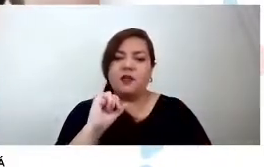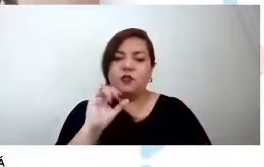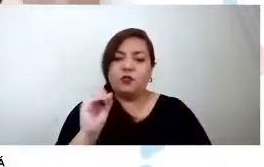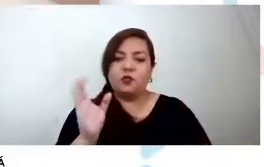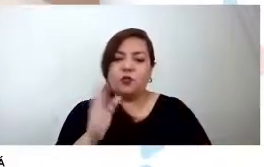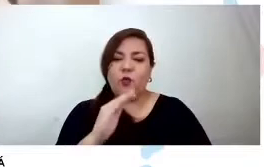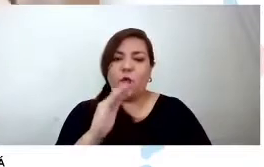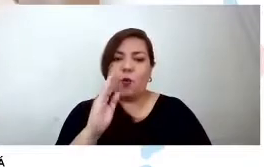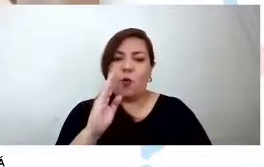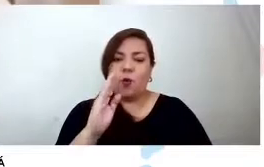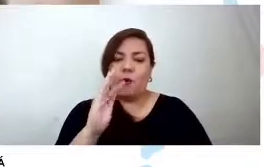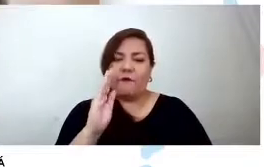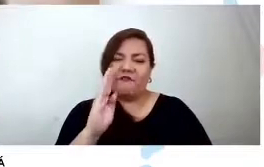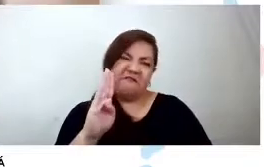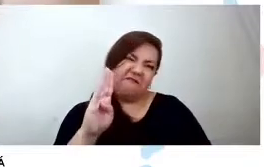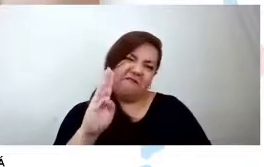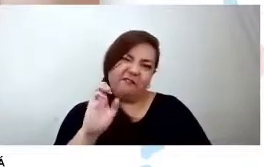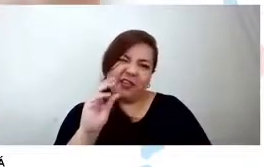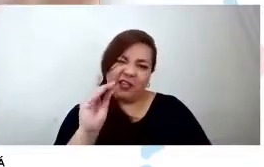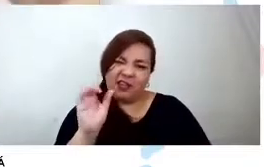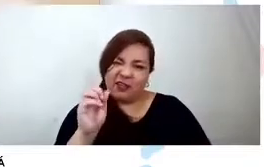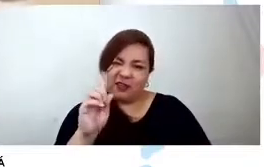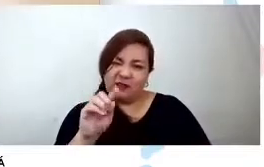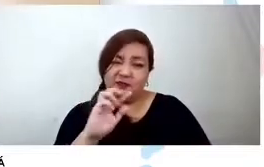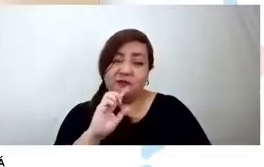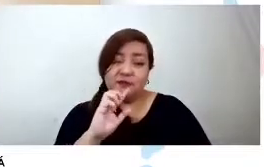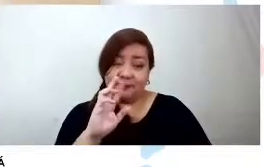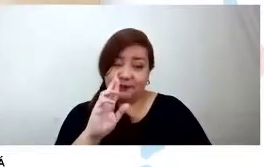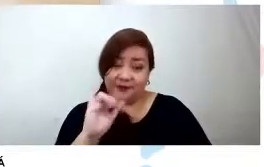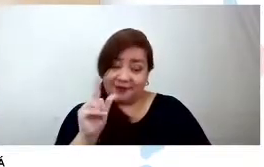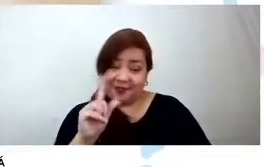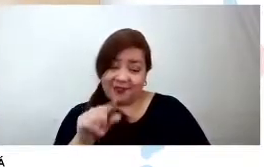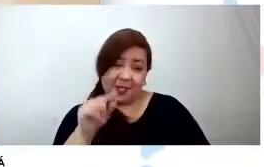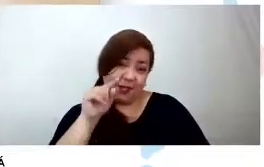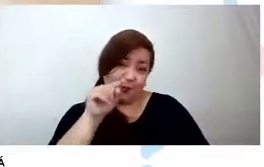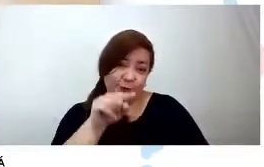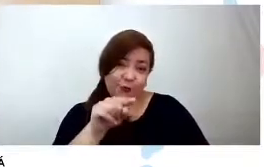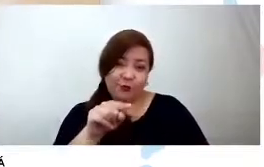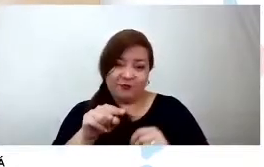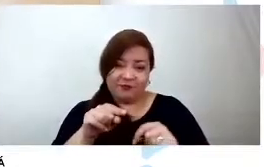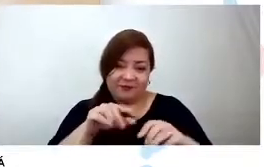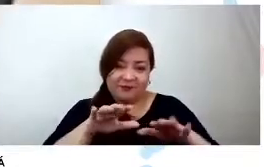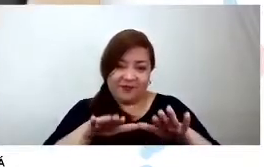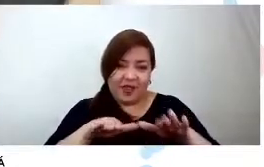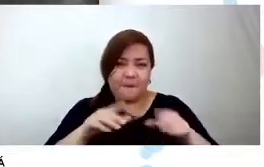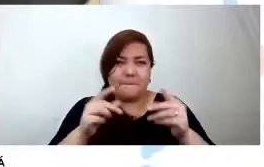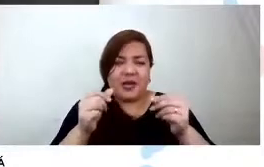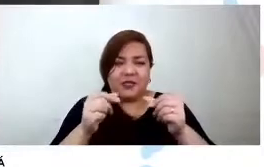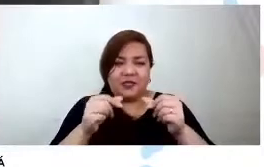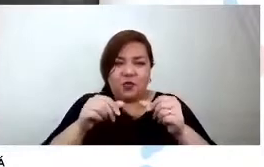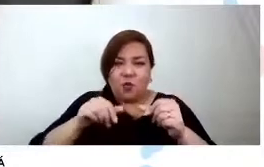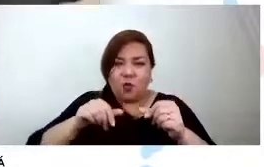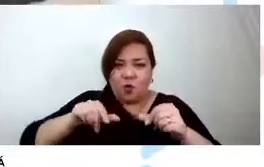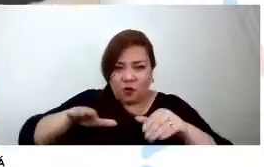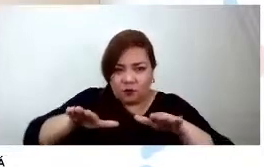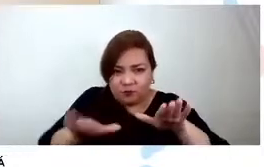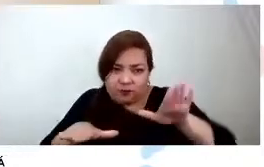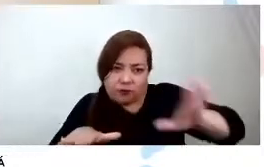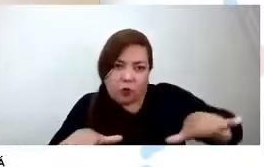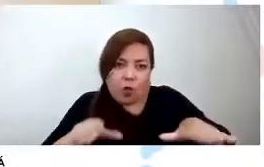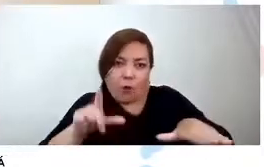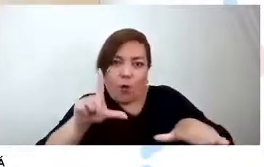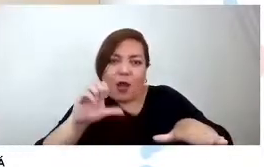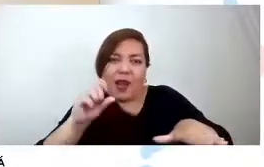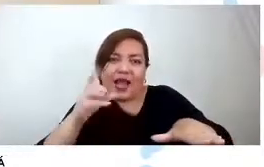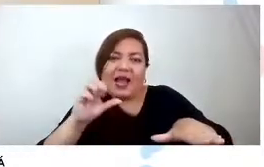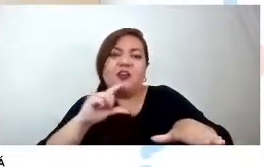anfibios similares ¿cómo podría decirlo? A las salamandras, que están viviendo en ambientes